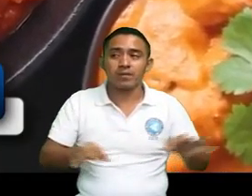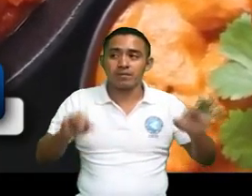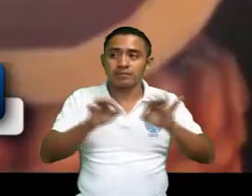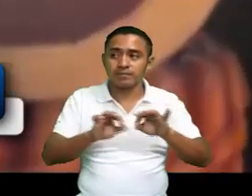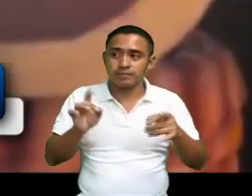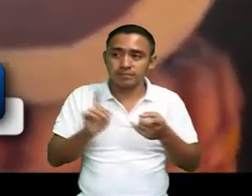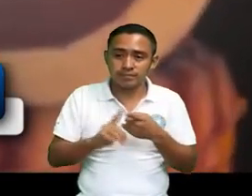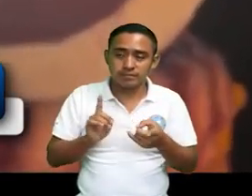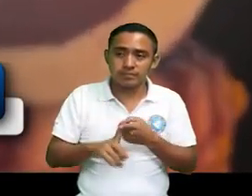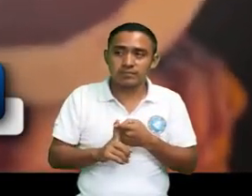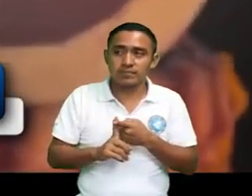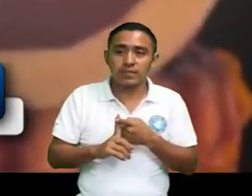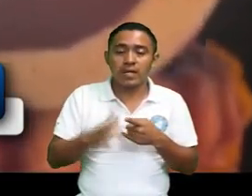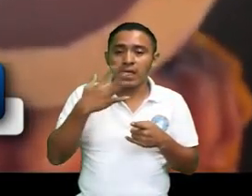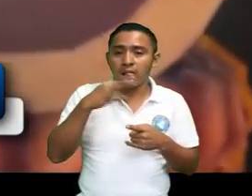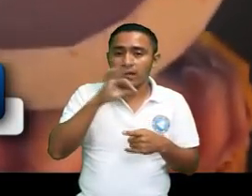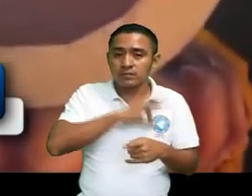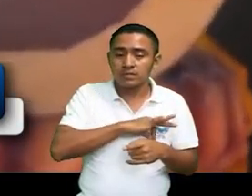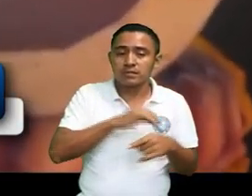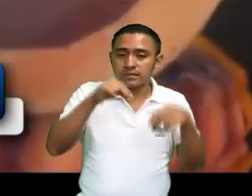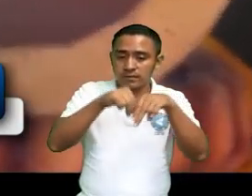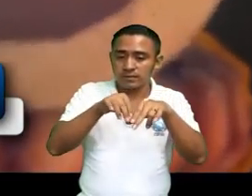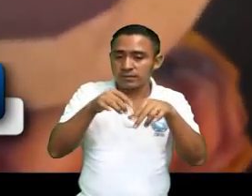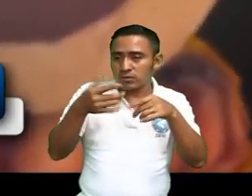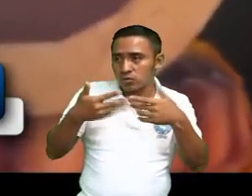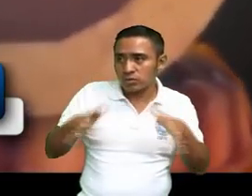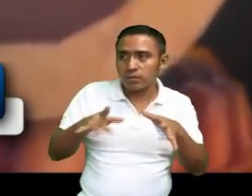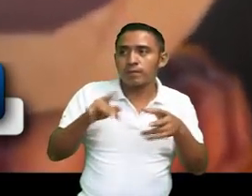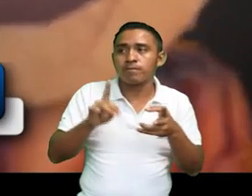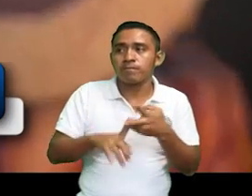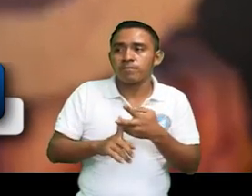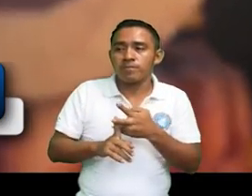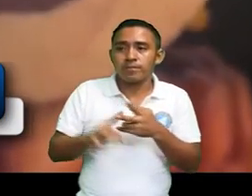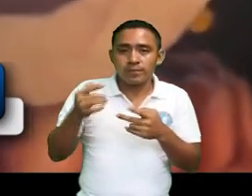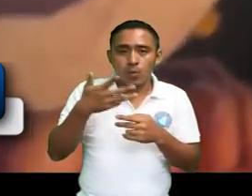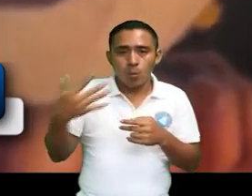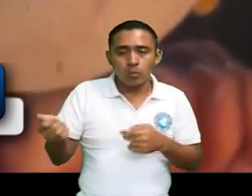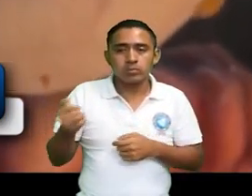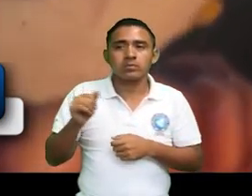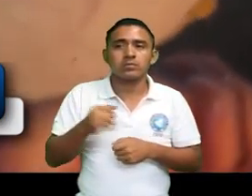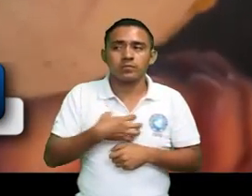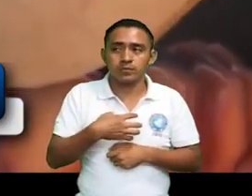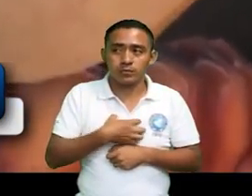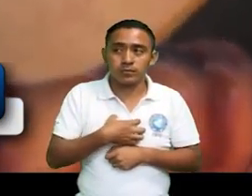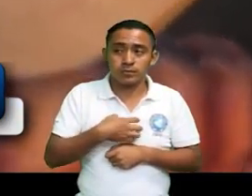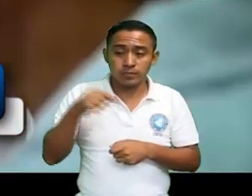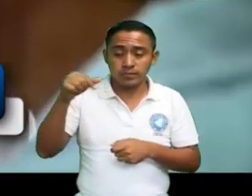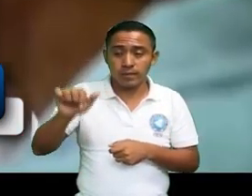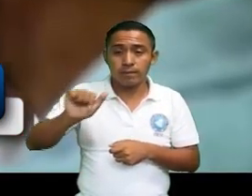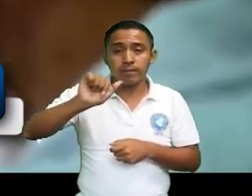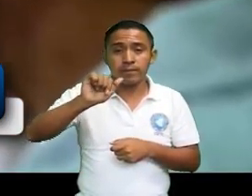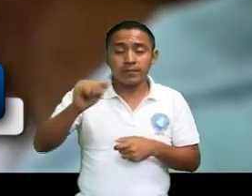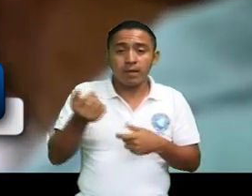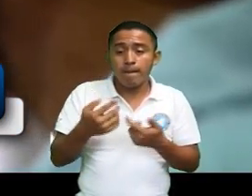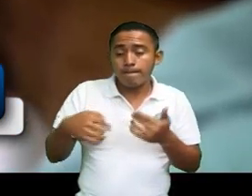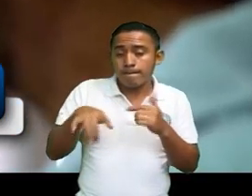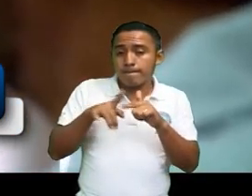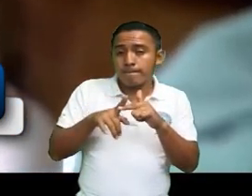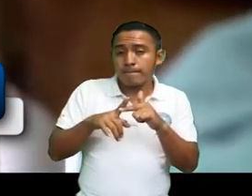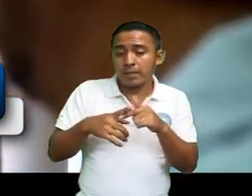chile natural es una cosa. El chile artificial, que es el que lleva los aditamentos, que son los que te ocasionan